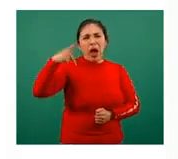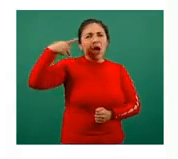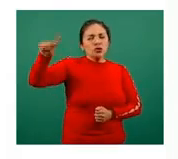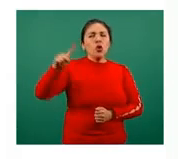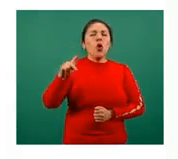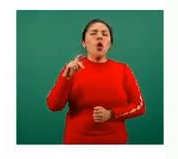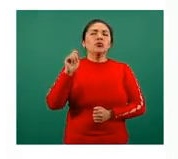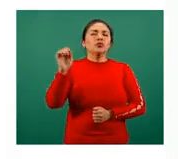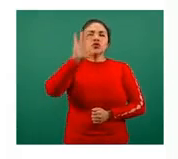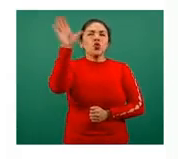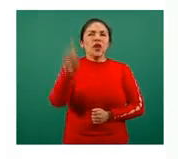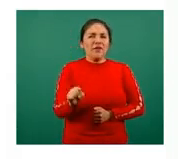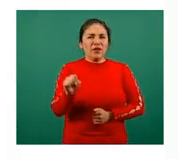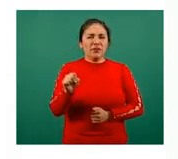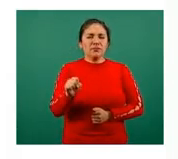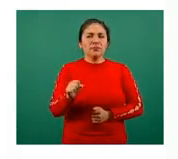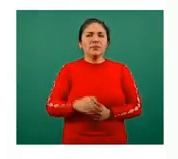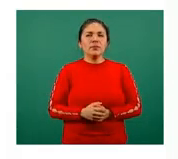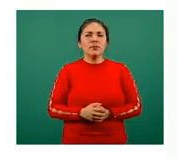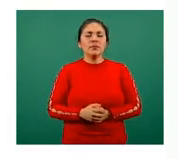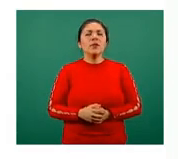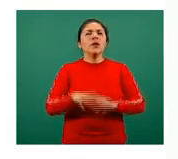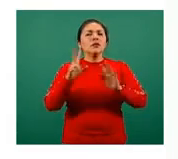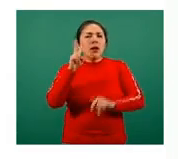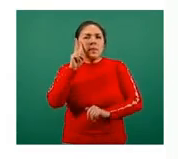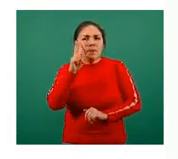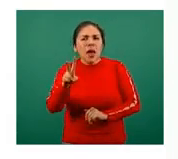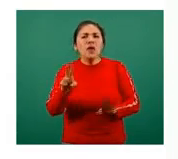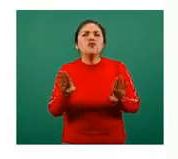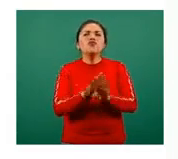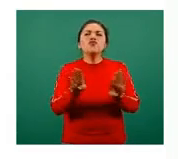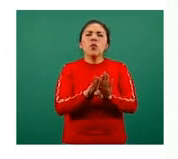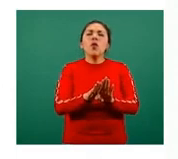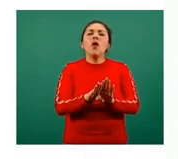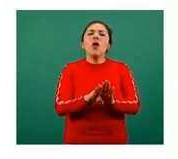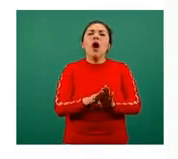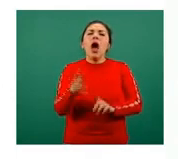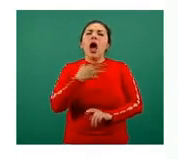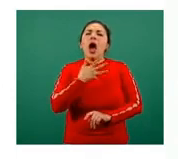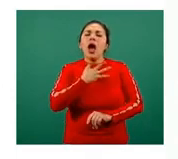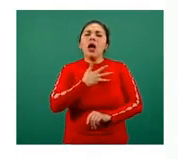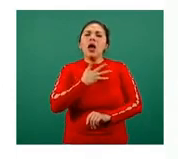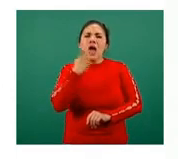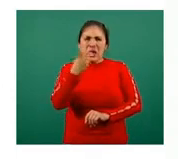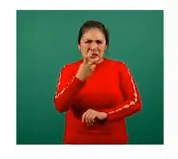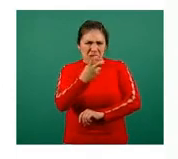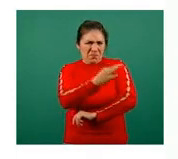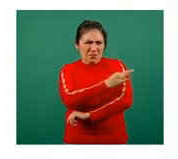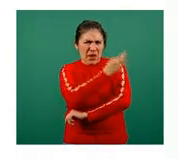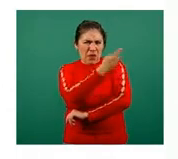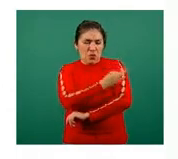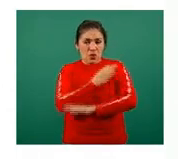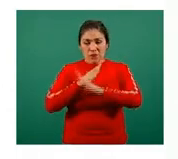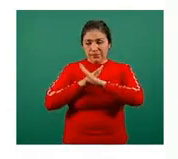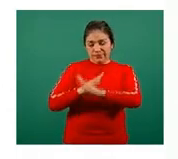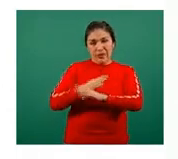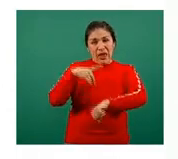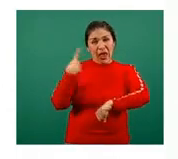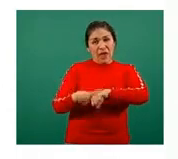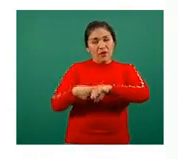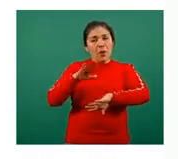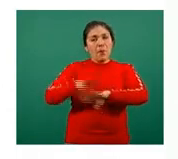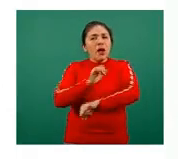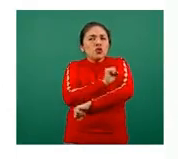Sudáfrica indican una marcada reducción en la eficacia de la vacuna contra la enfermedad leve